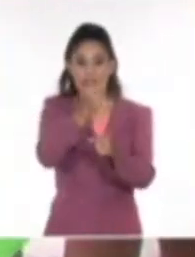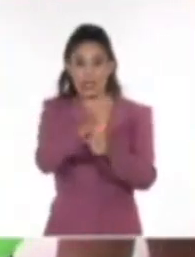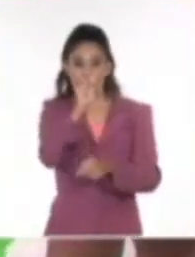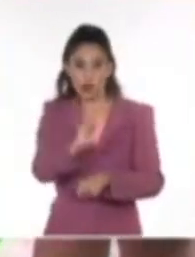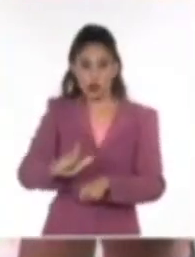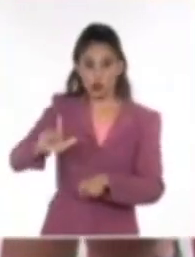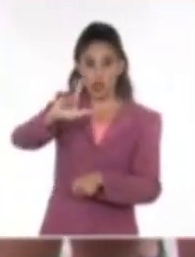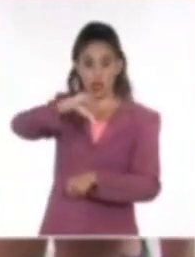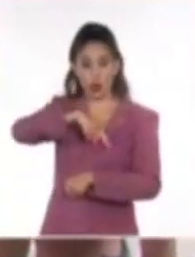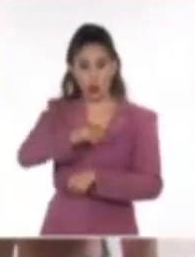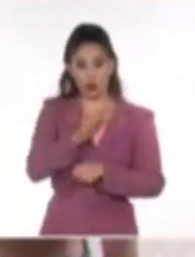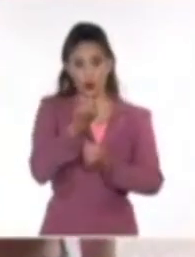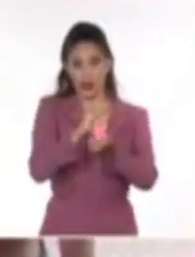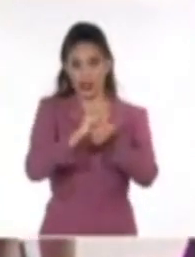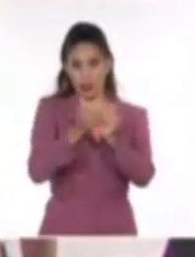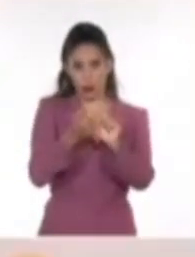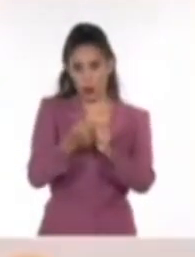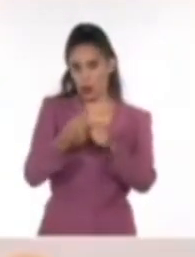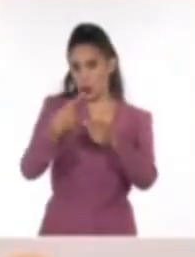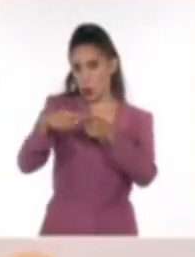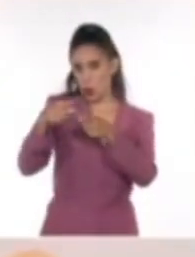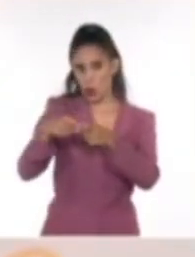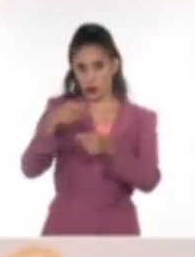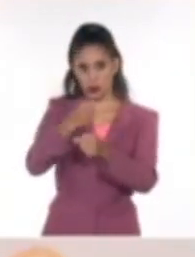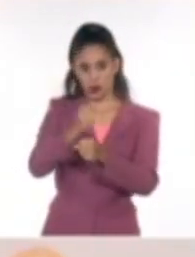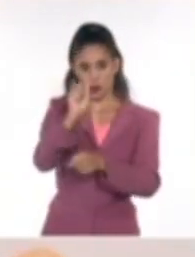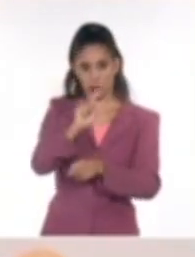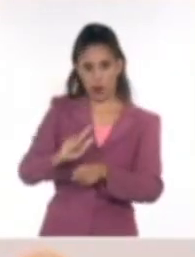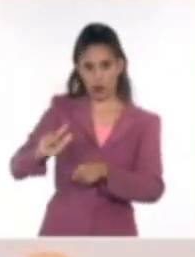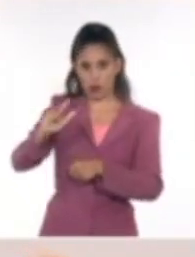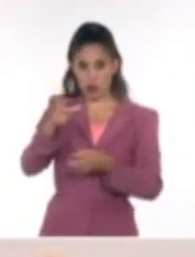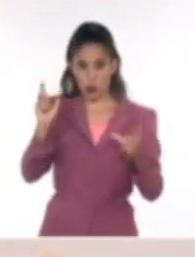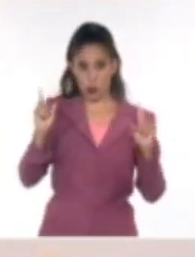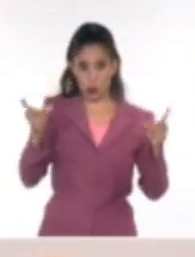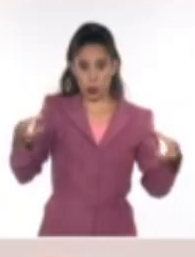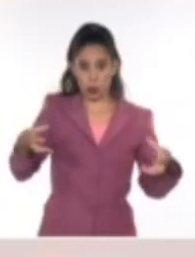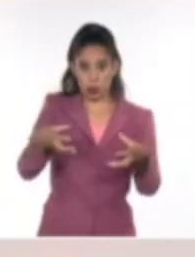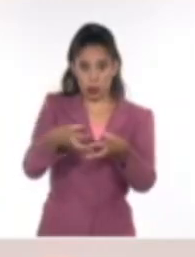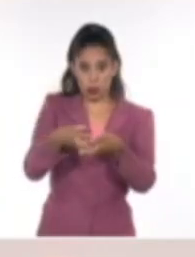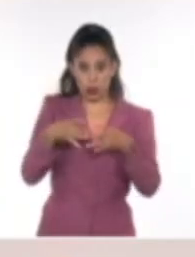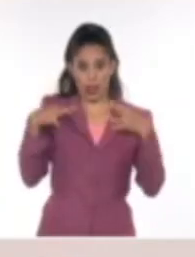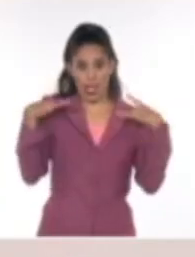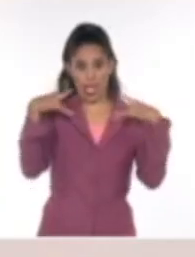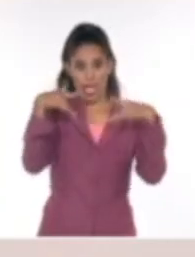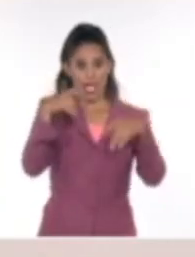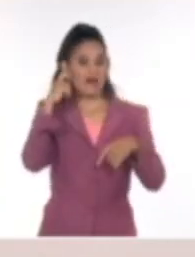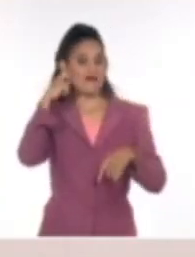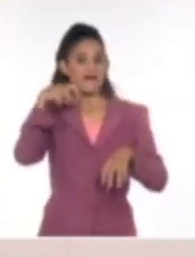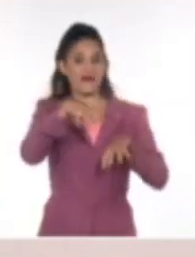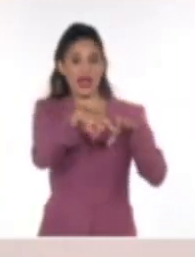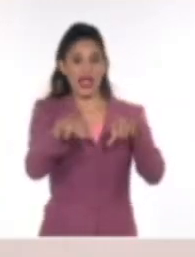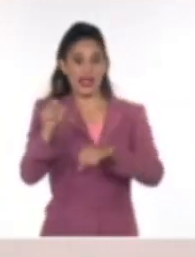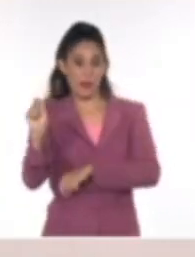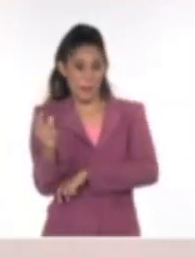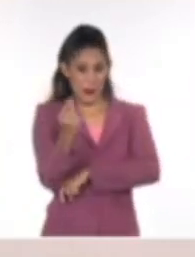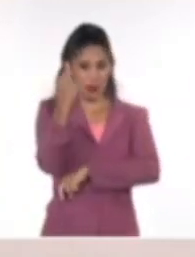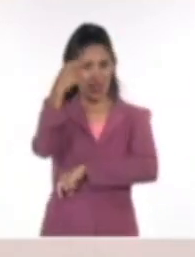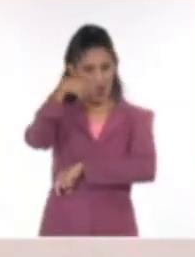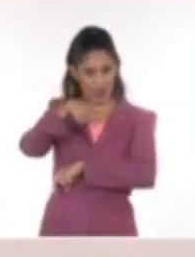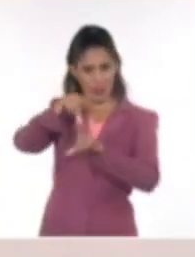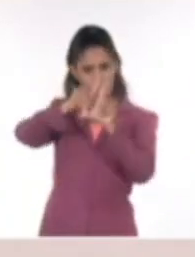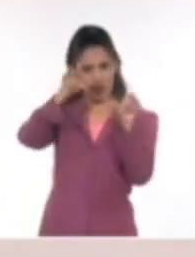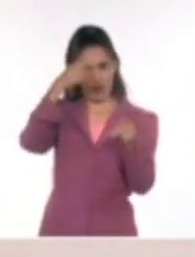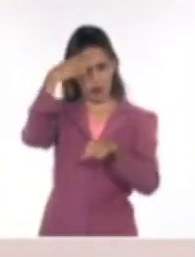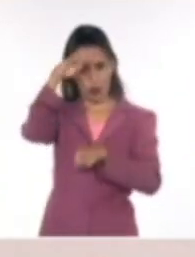Cultura, Deporte y entidades comunales. Para llegar a esta feria, que es la primera del país que se realiza a estas personas con discapacidad,